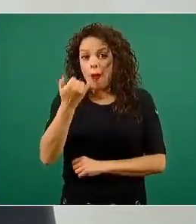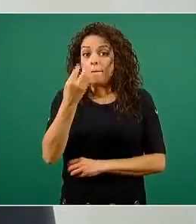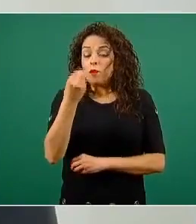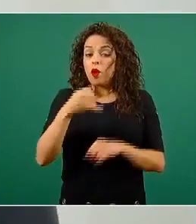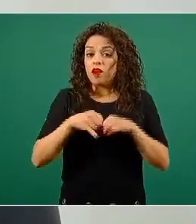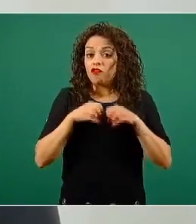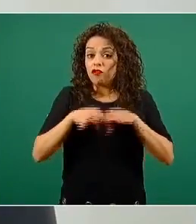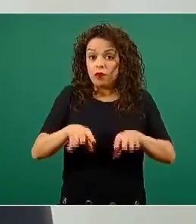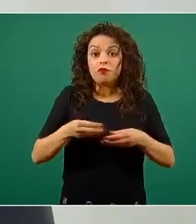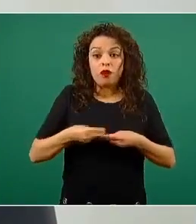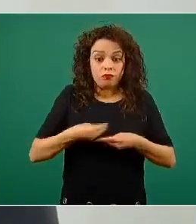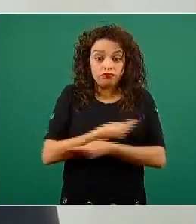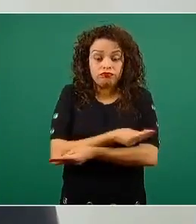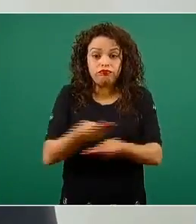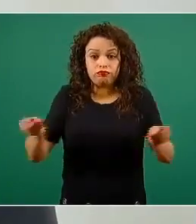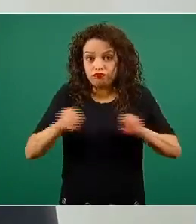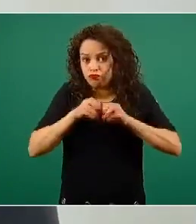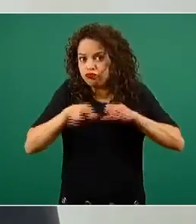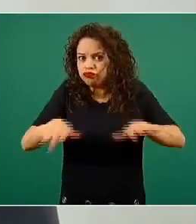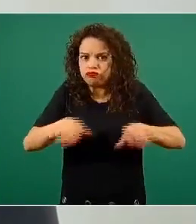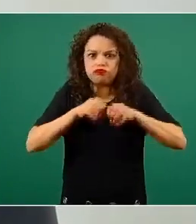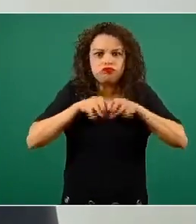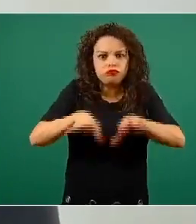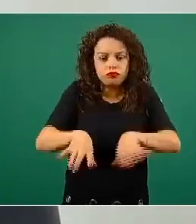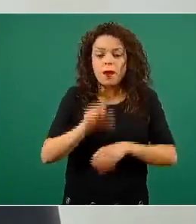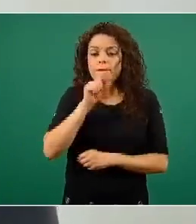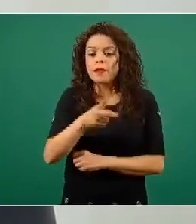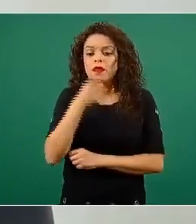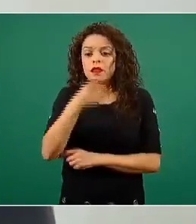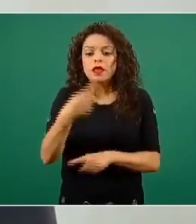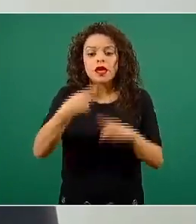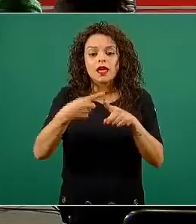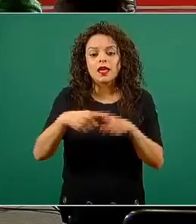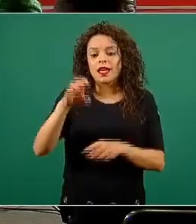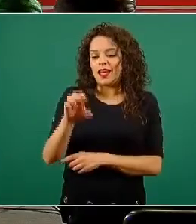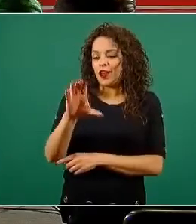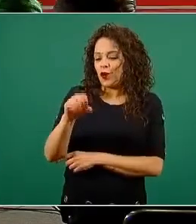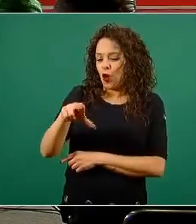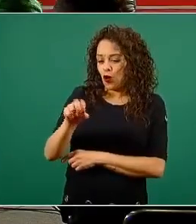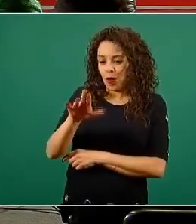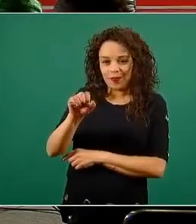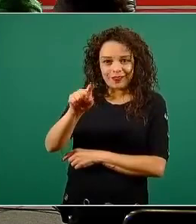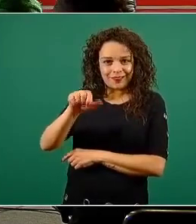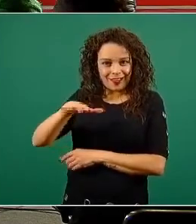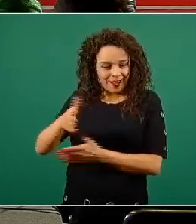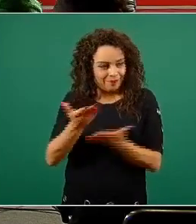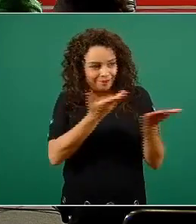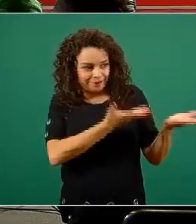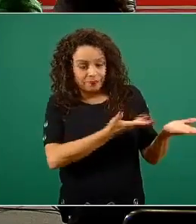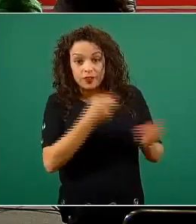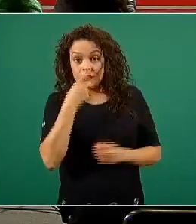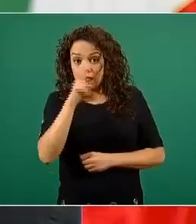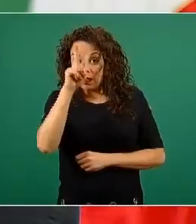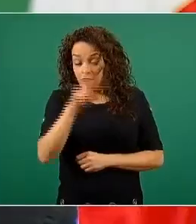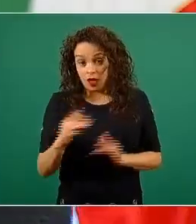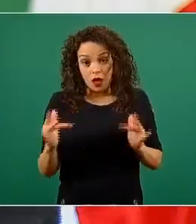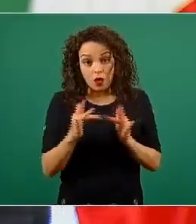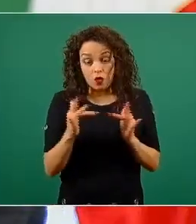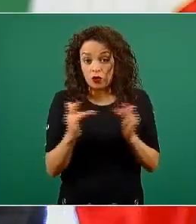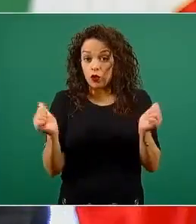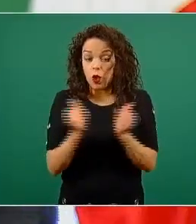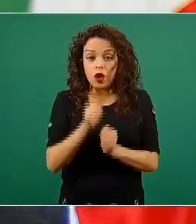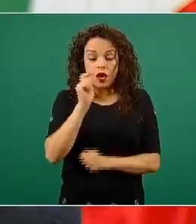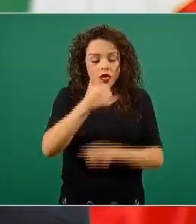porque efectivamente, y lo comentaba el economista, ¿no?, al tener este contacto con el sufrimiento, el dolor, la muerte,